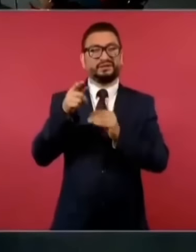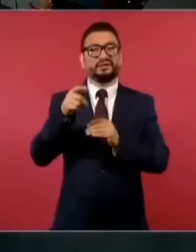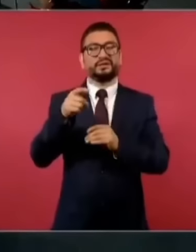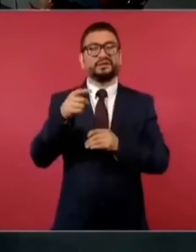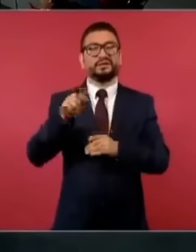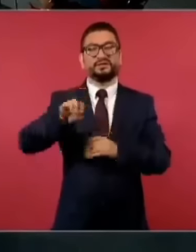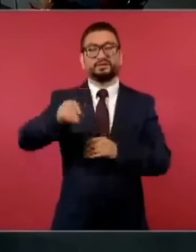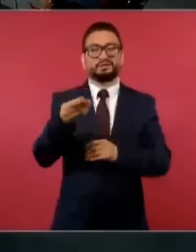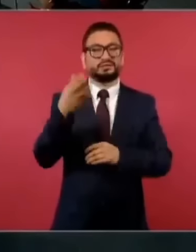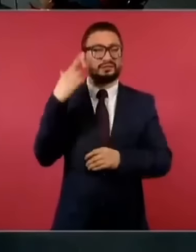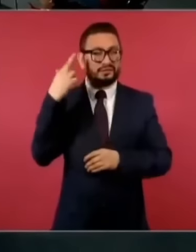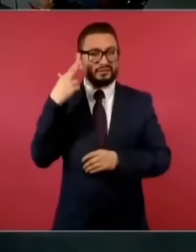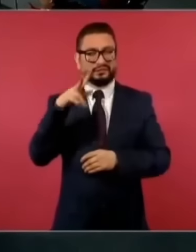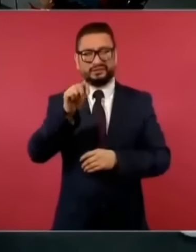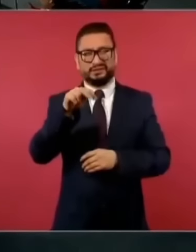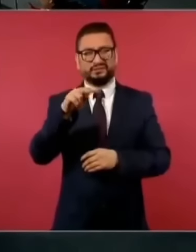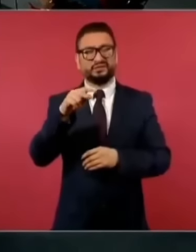de